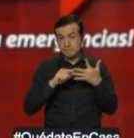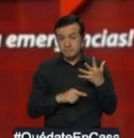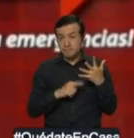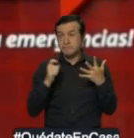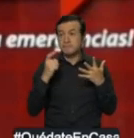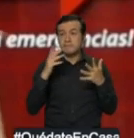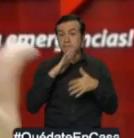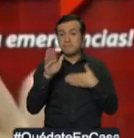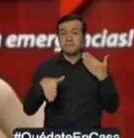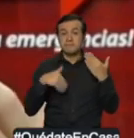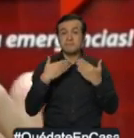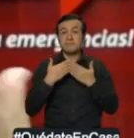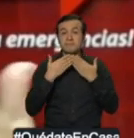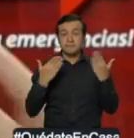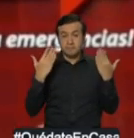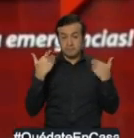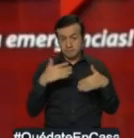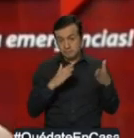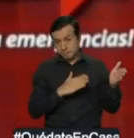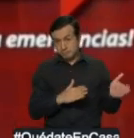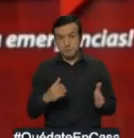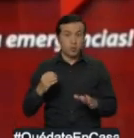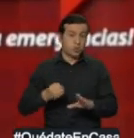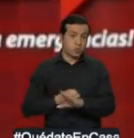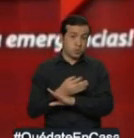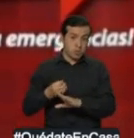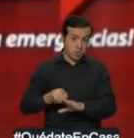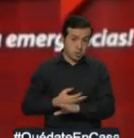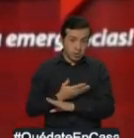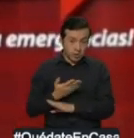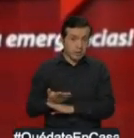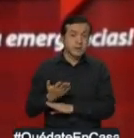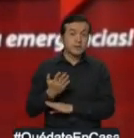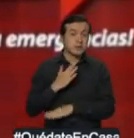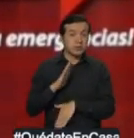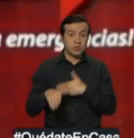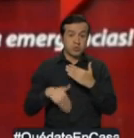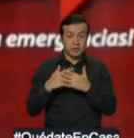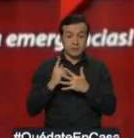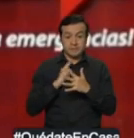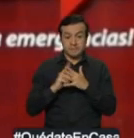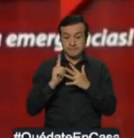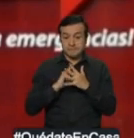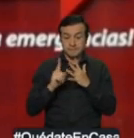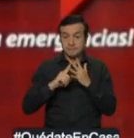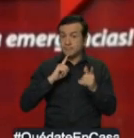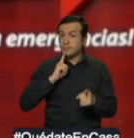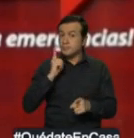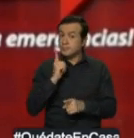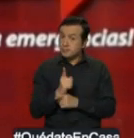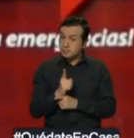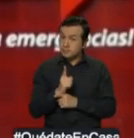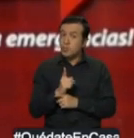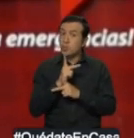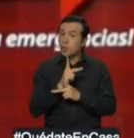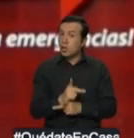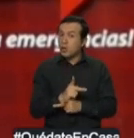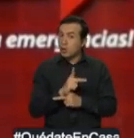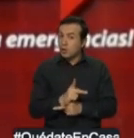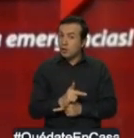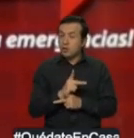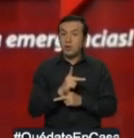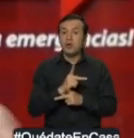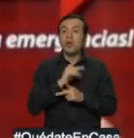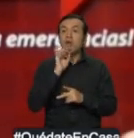todas las indicaciones las recomendaciones que tengamos todas estas capacidades que se limiten al máximo los